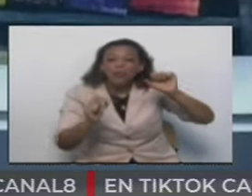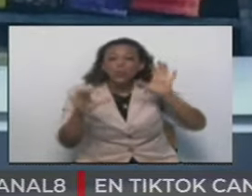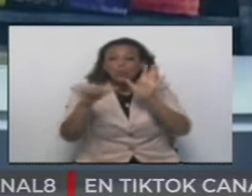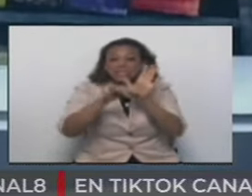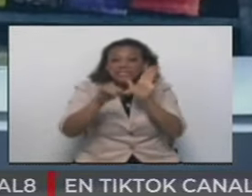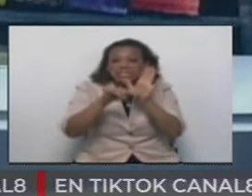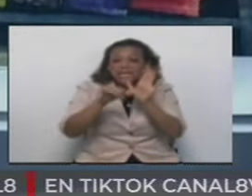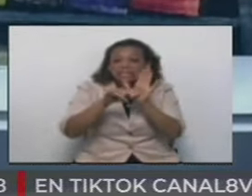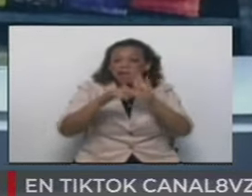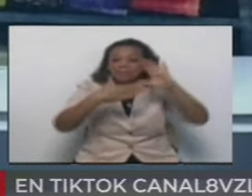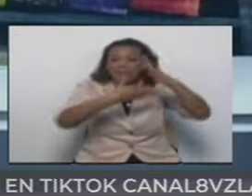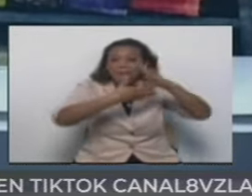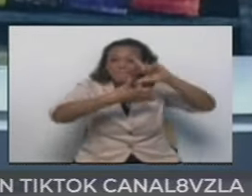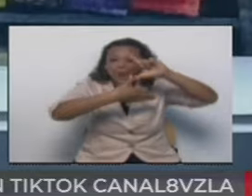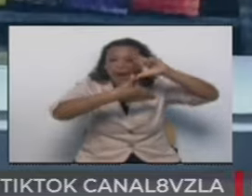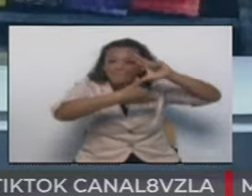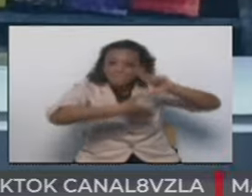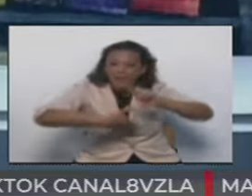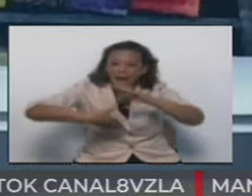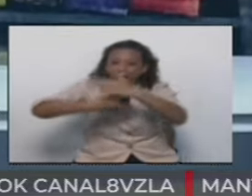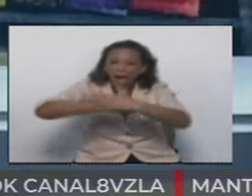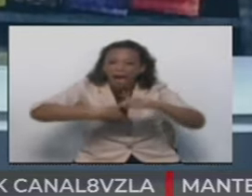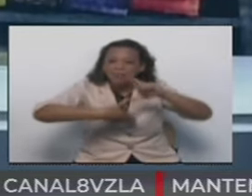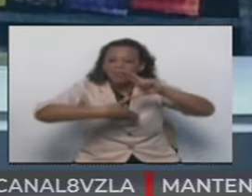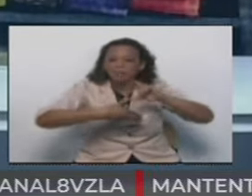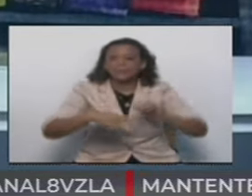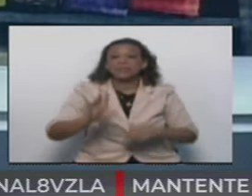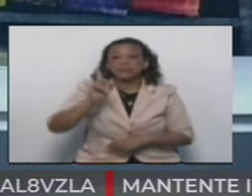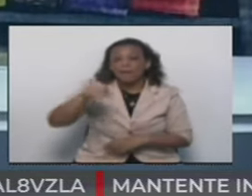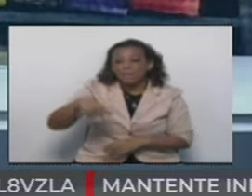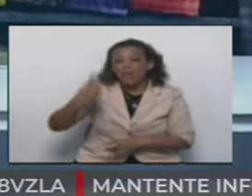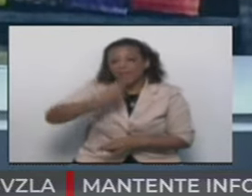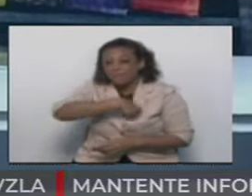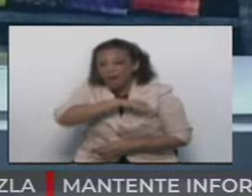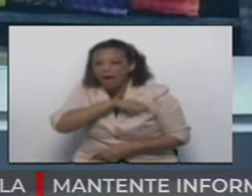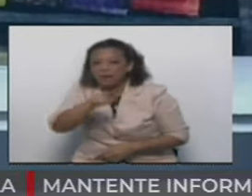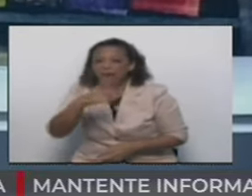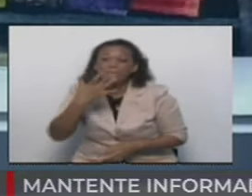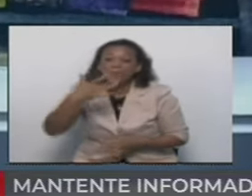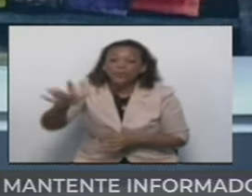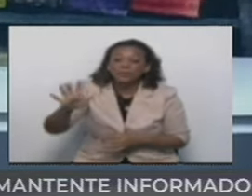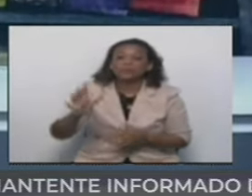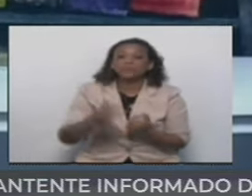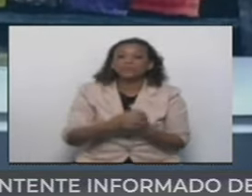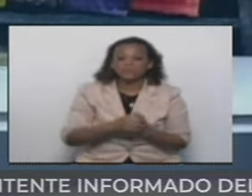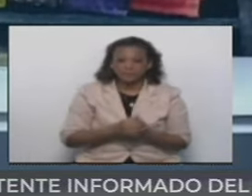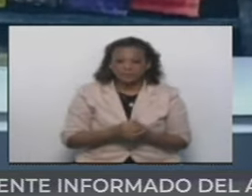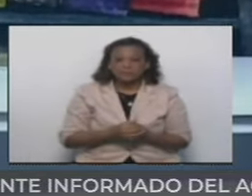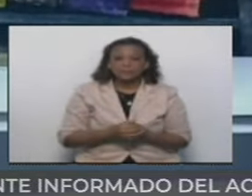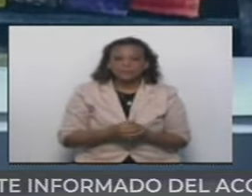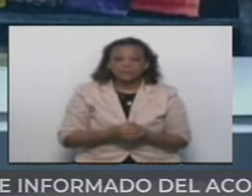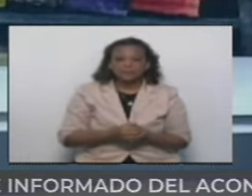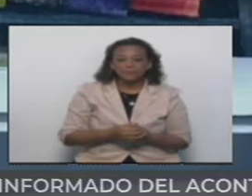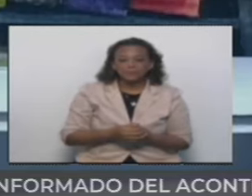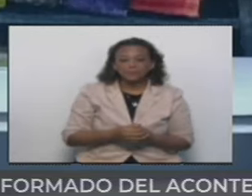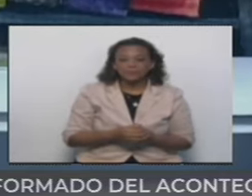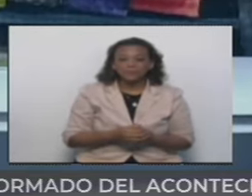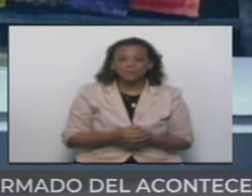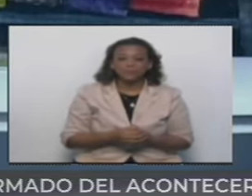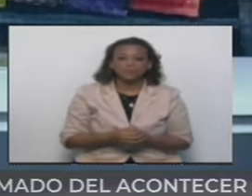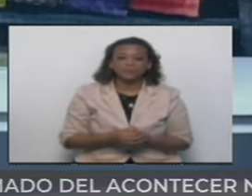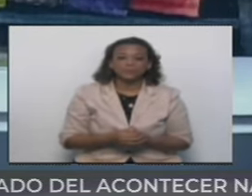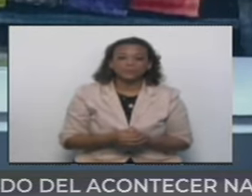colonias hispanoamericanas allá, España y todo eso, nuestras próximas colonias. Vamos por ello.